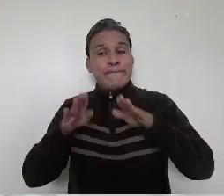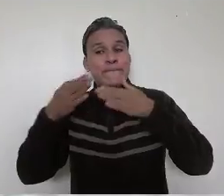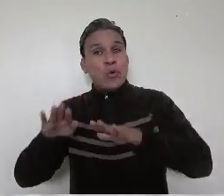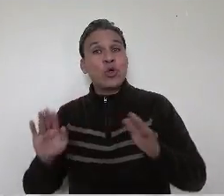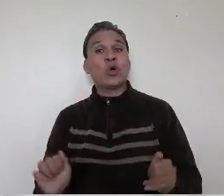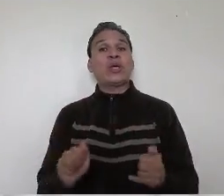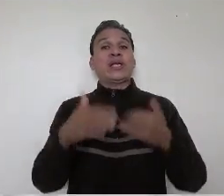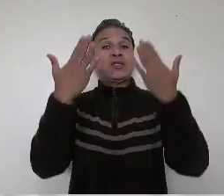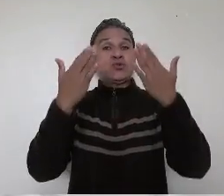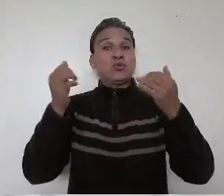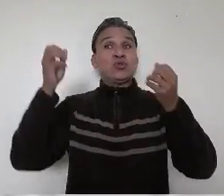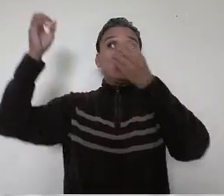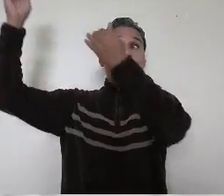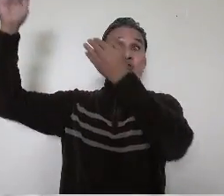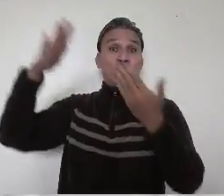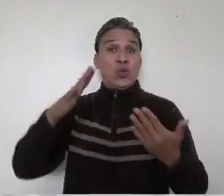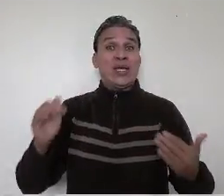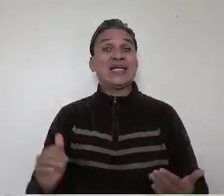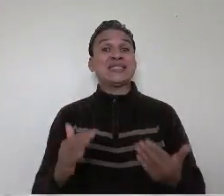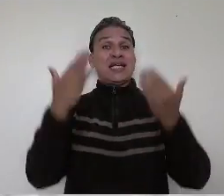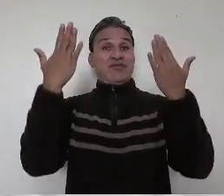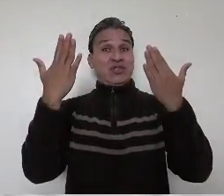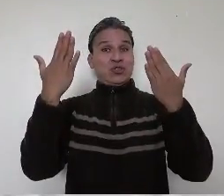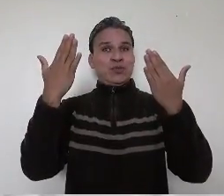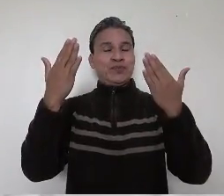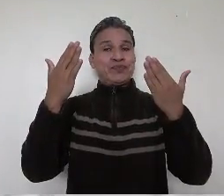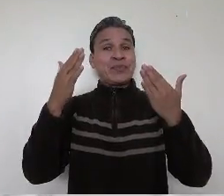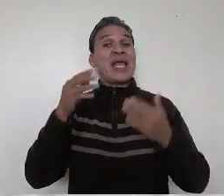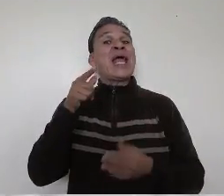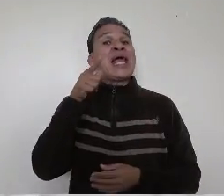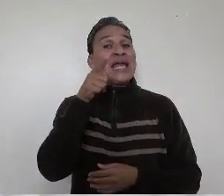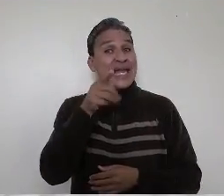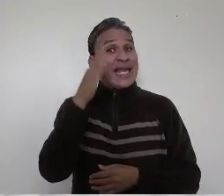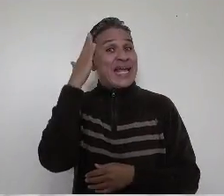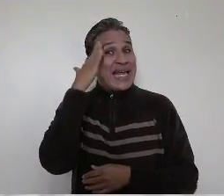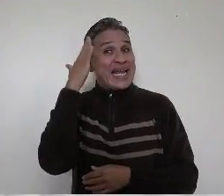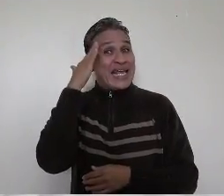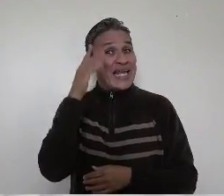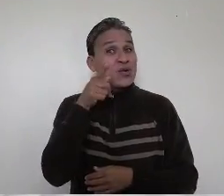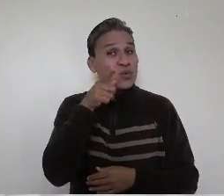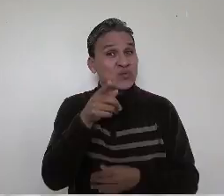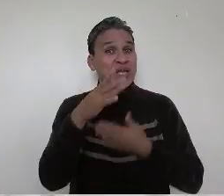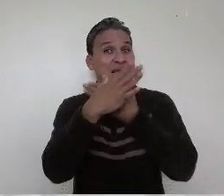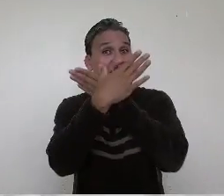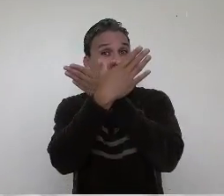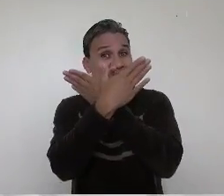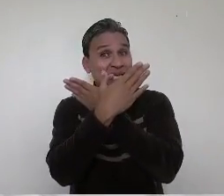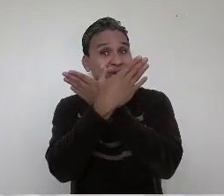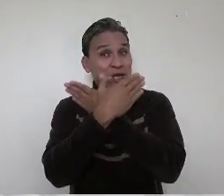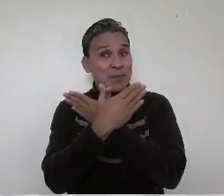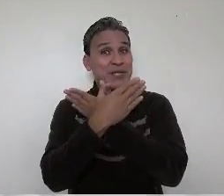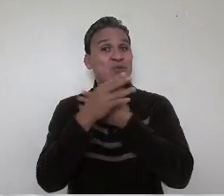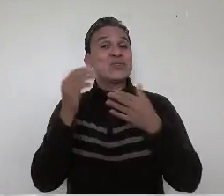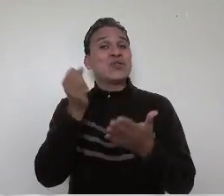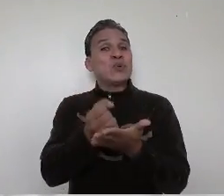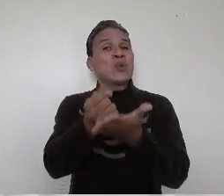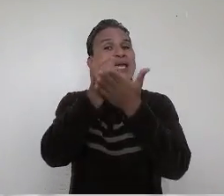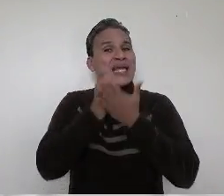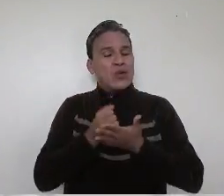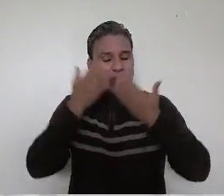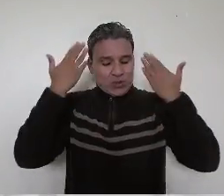salvación? ¿Creen ustedes en el Espíritu Santo, que nos ayuda a revestirnos de Cristo y ser testigos de su